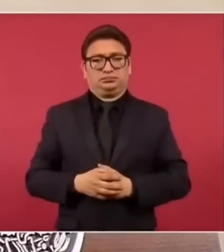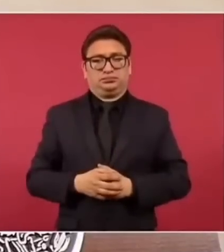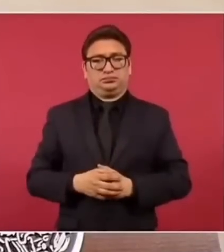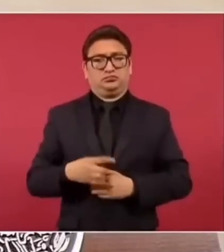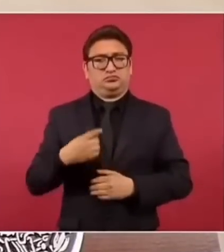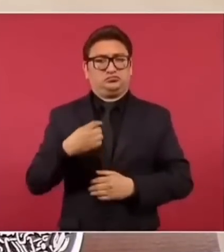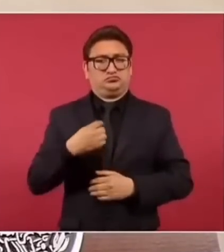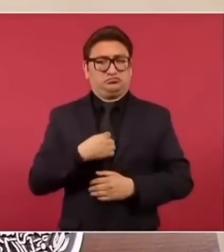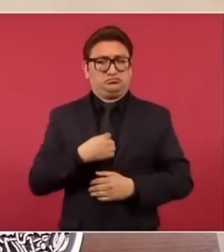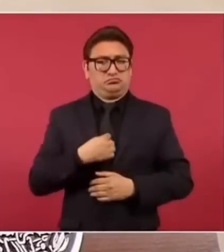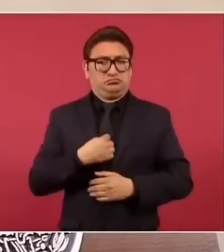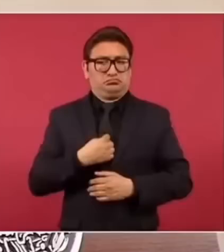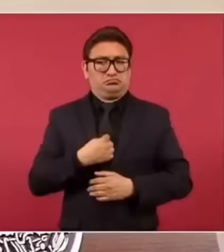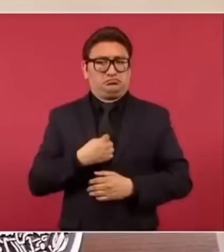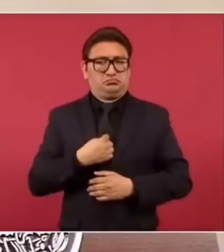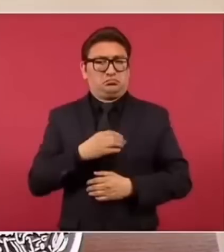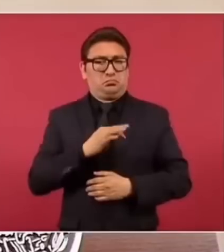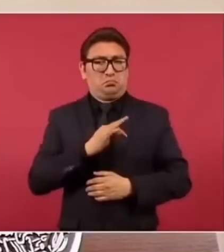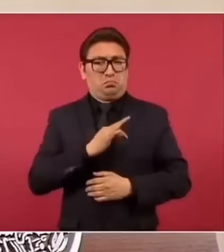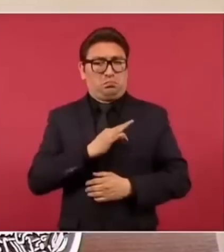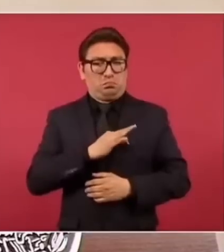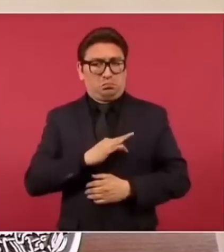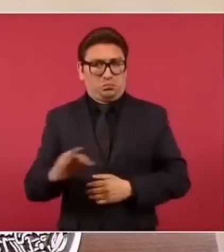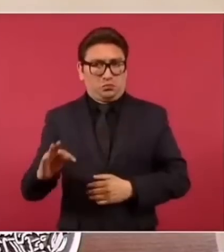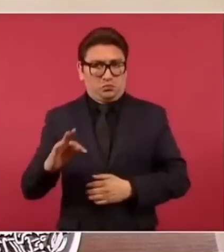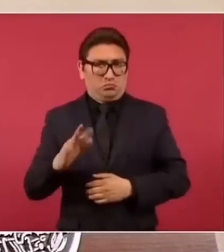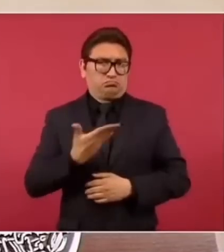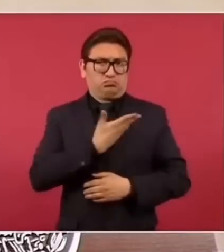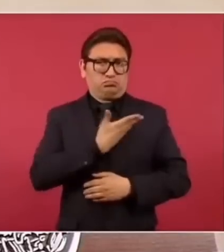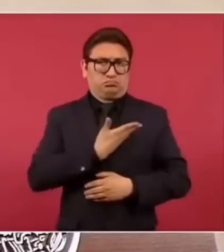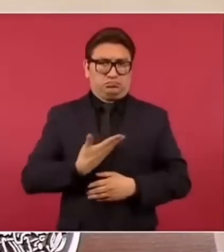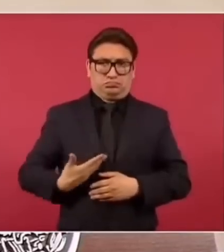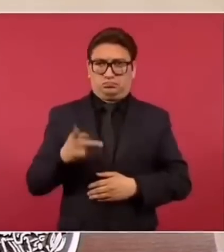yo pasara a ser presidente del PRI,